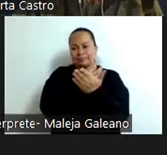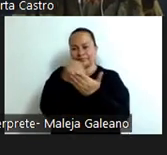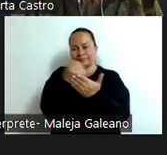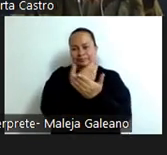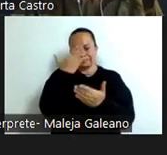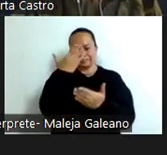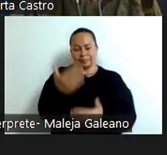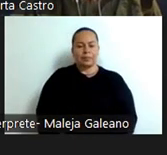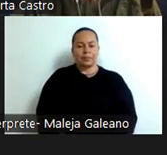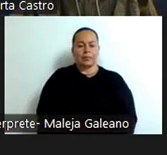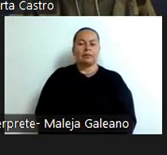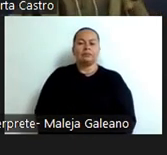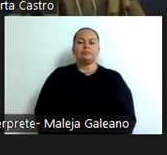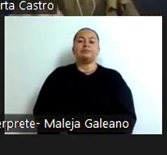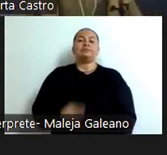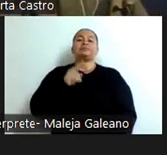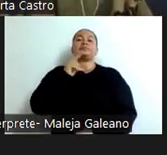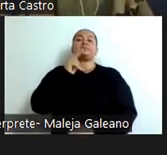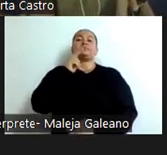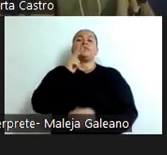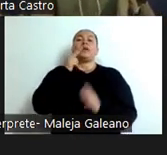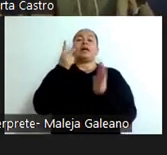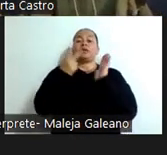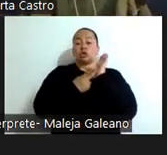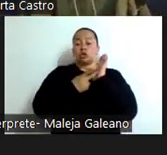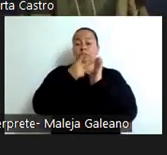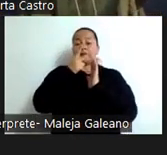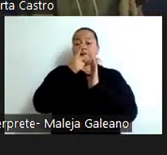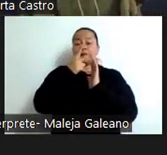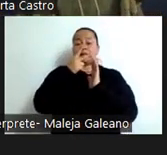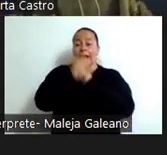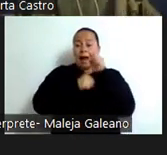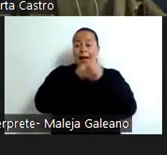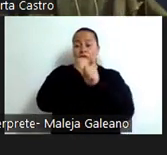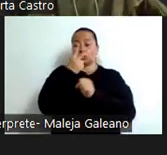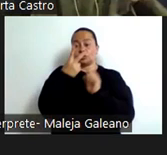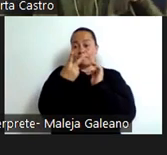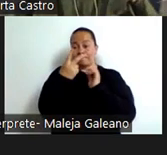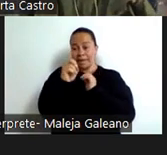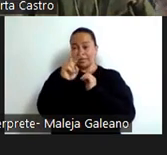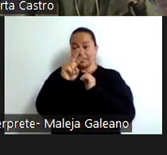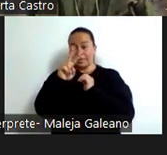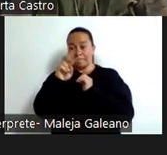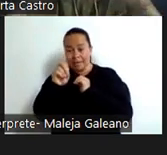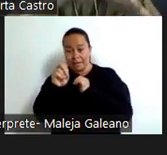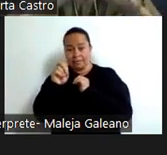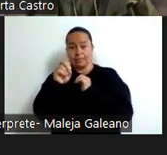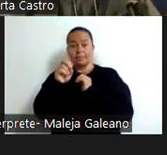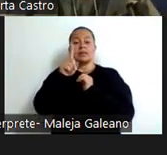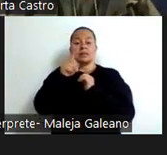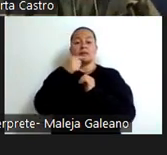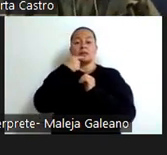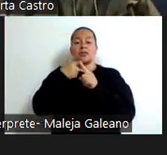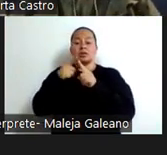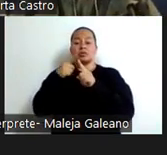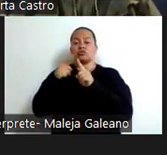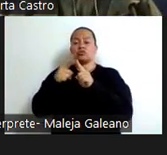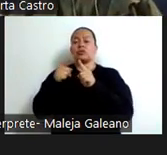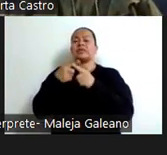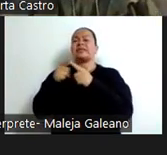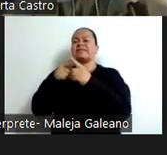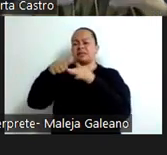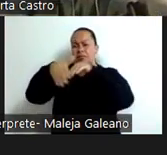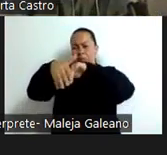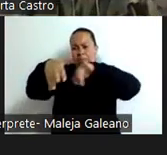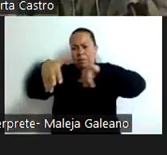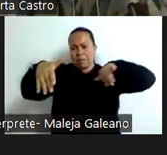diapositiva en el 2020 en una sentencia de unificación estas sentencias toman varias eh digamos varios expedientes